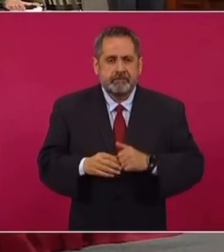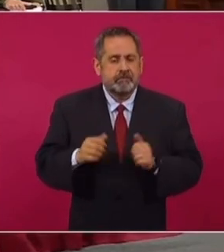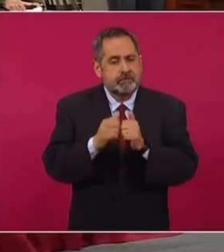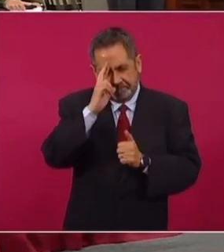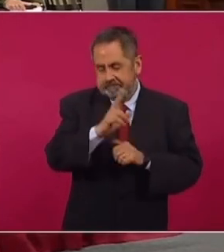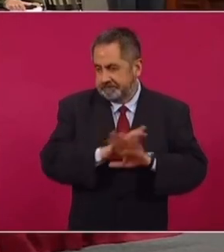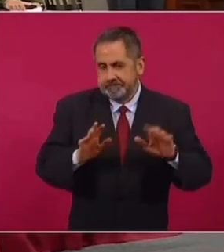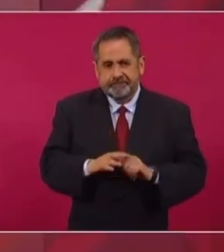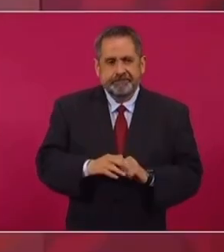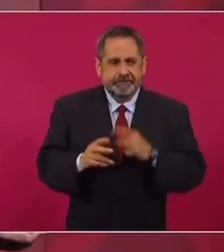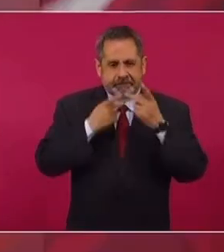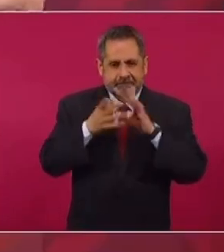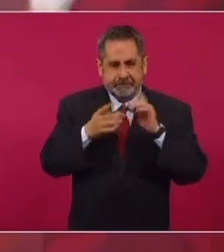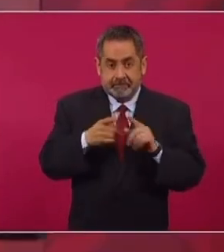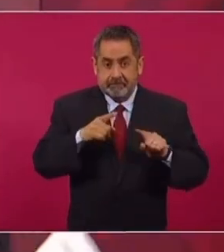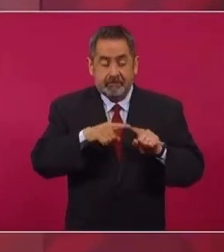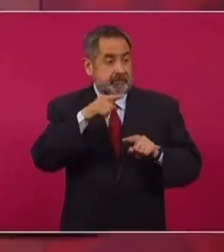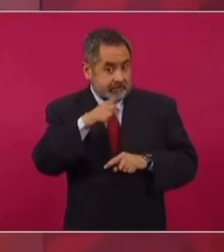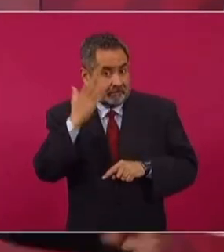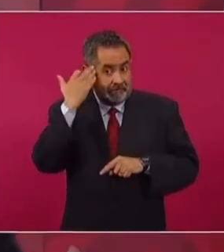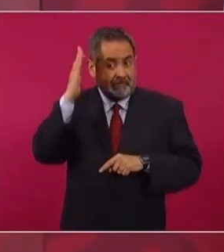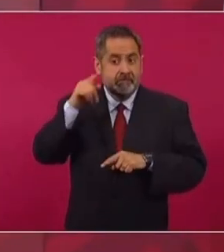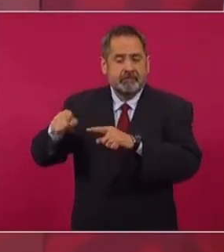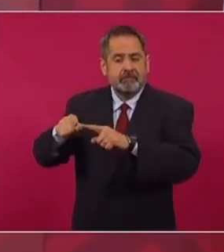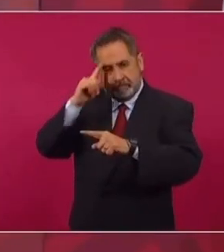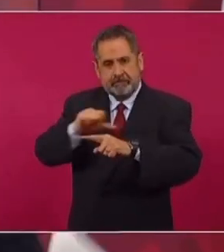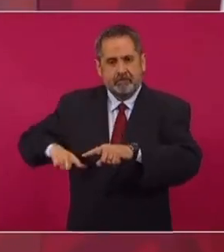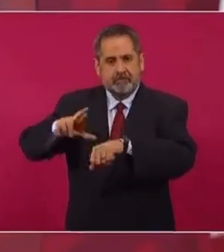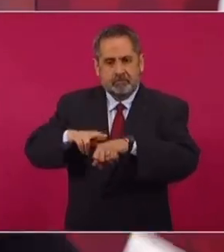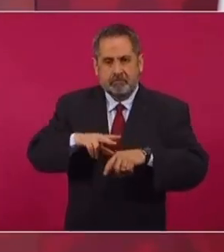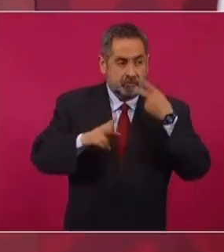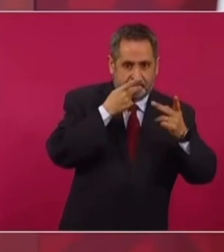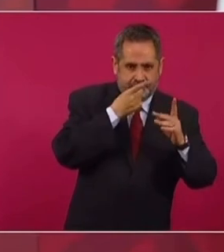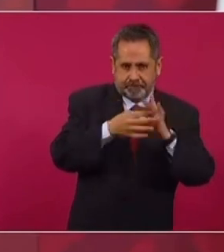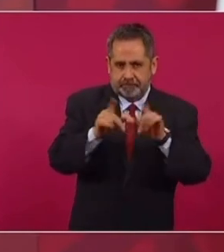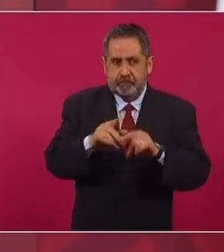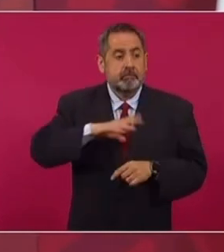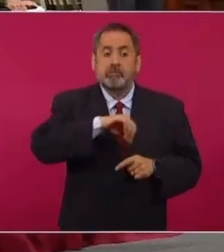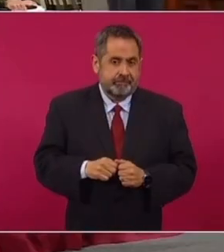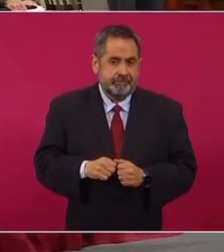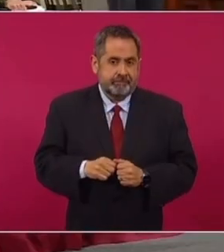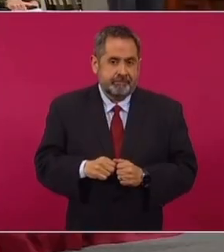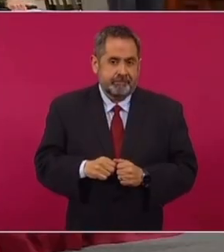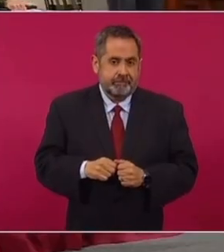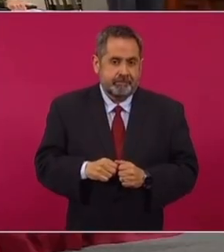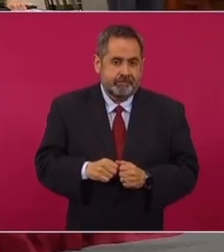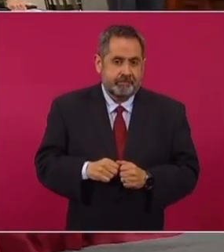por respeto, no hablo de que en esa campaña para gobernador, no hablo, hubo otra denuncia.